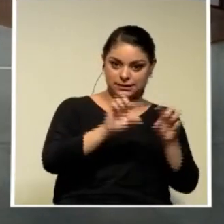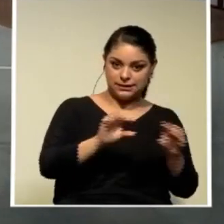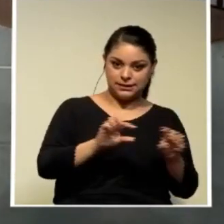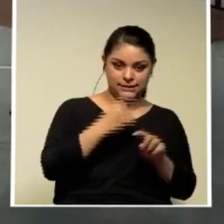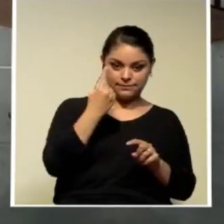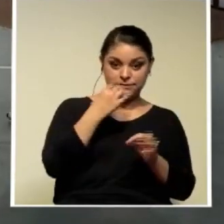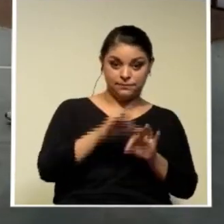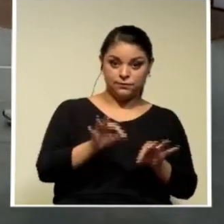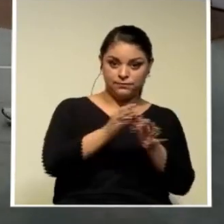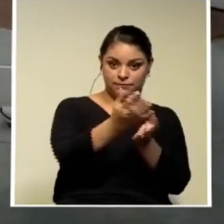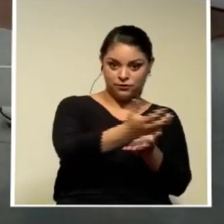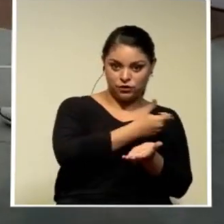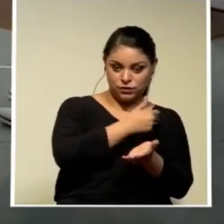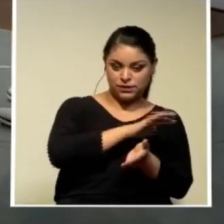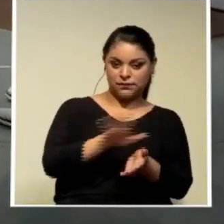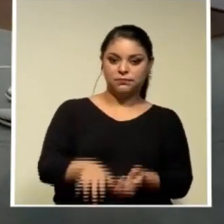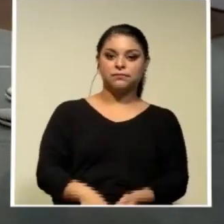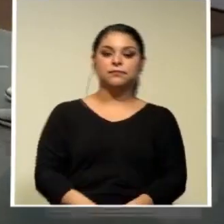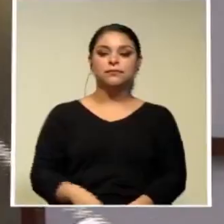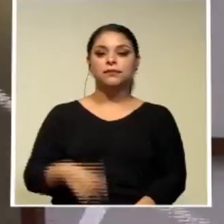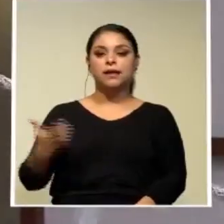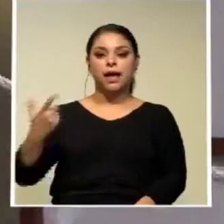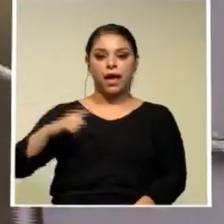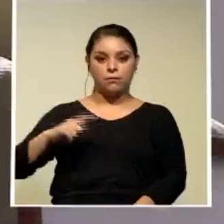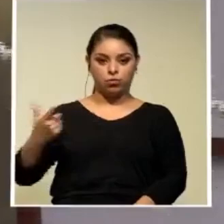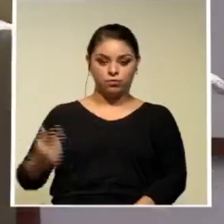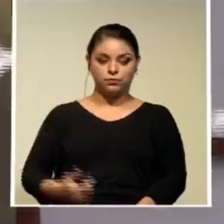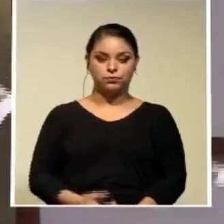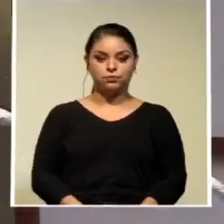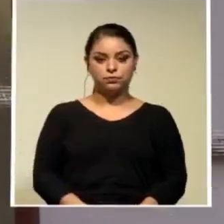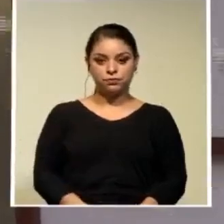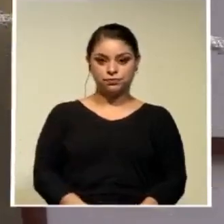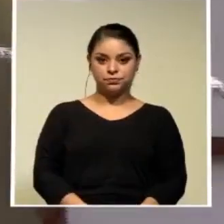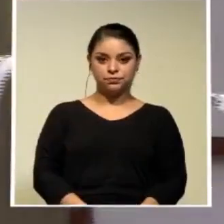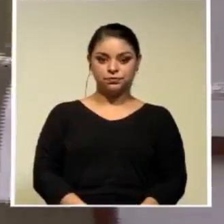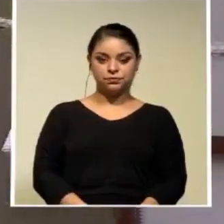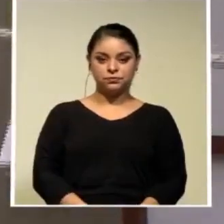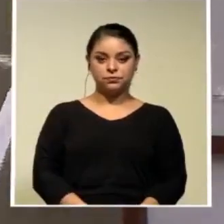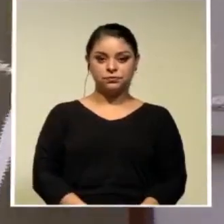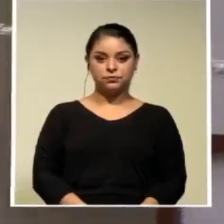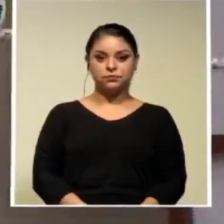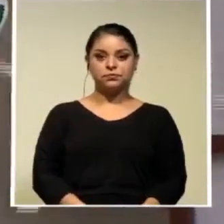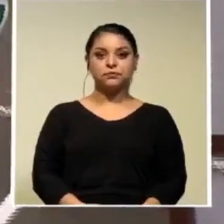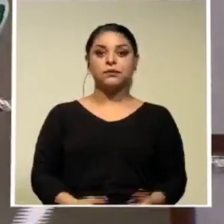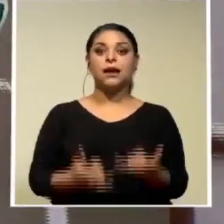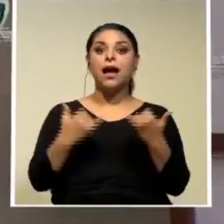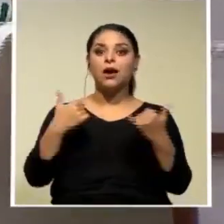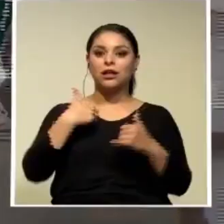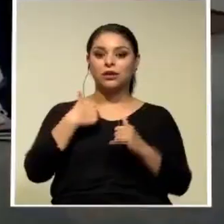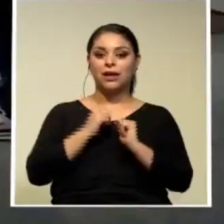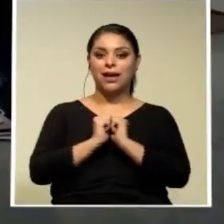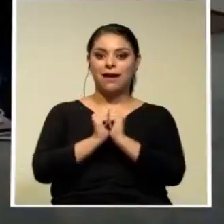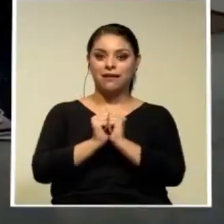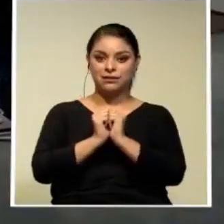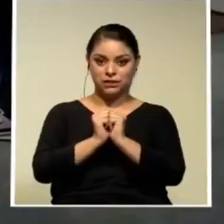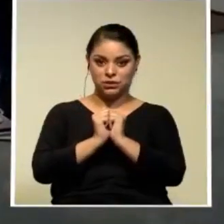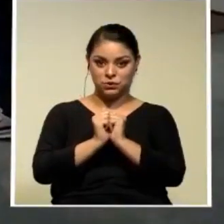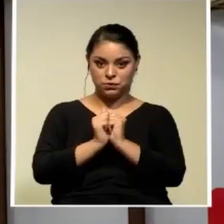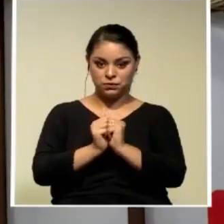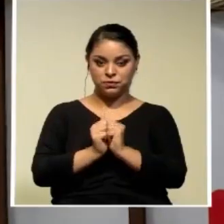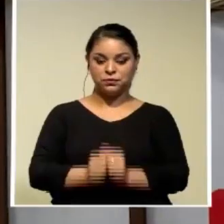Recoger. Vamos al cambio. Ok, dale, listo. Corre para allá, muy bien. Ahora yo voy a hacer caballito, niña Gwen.